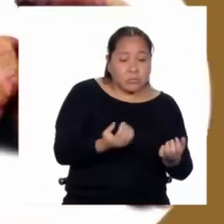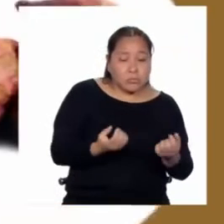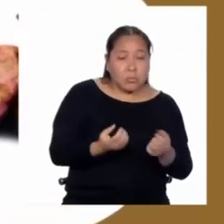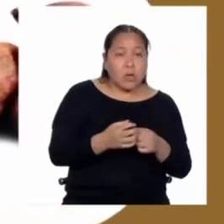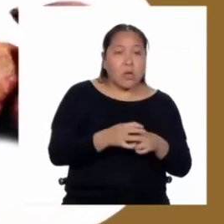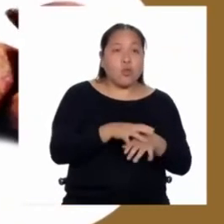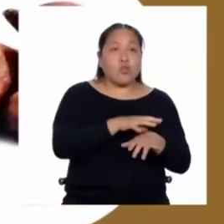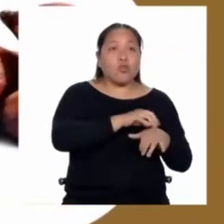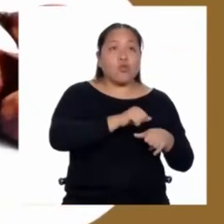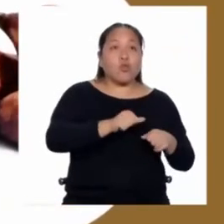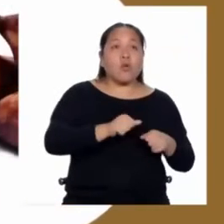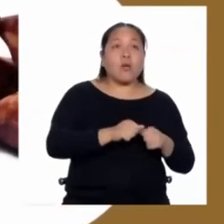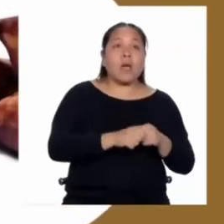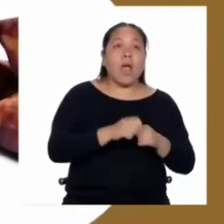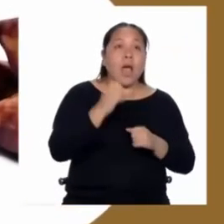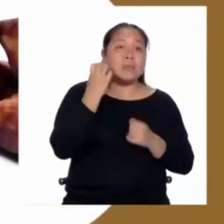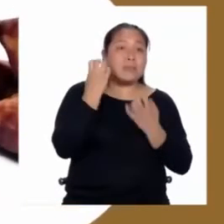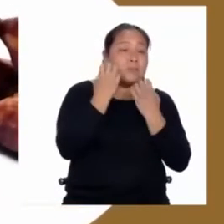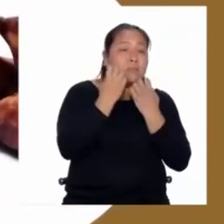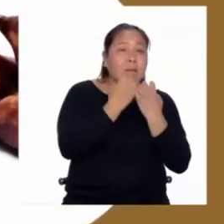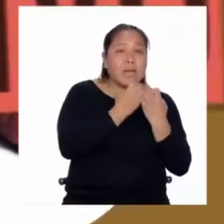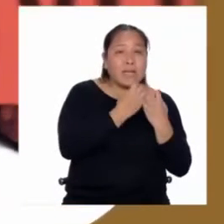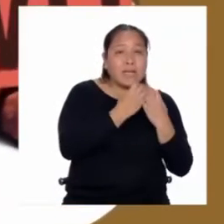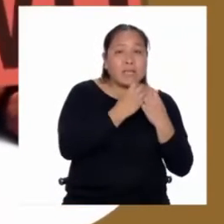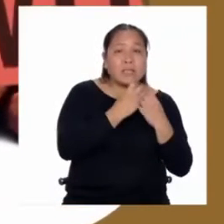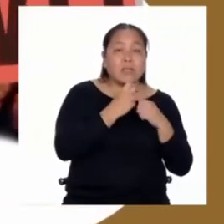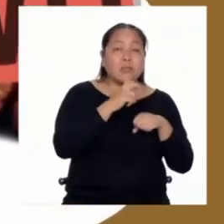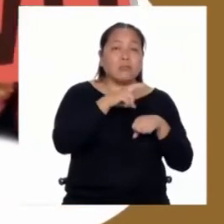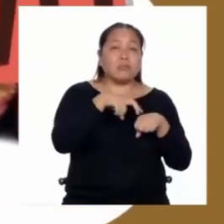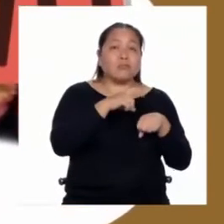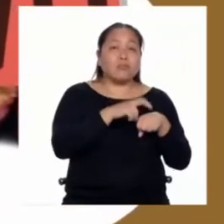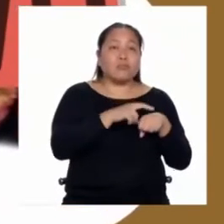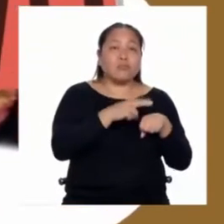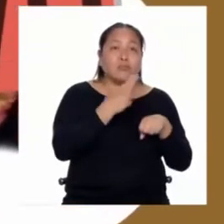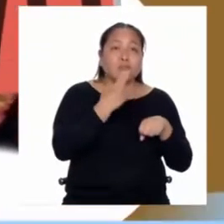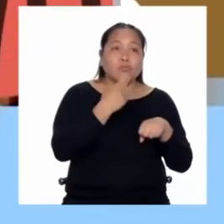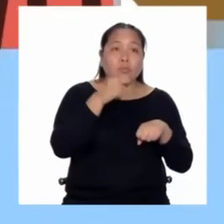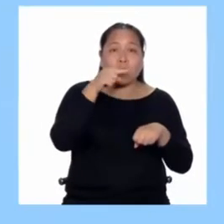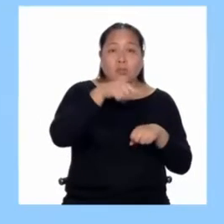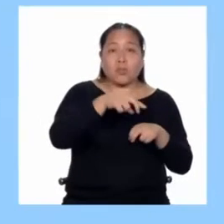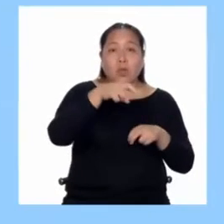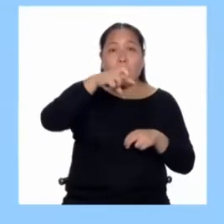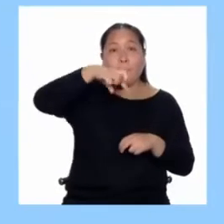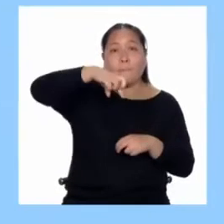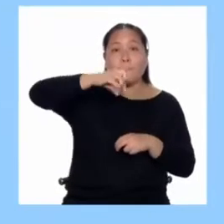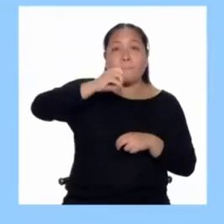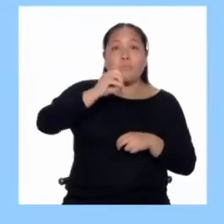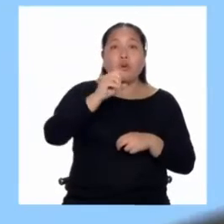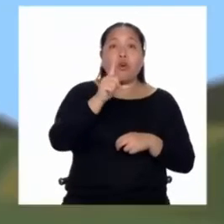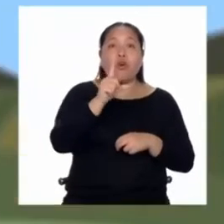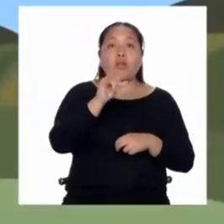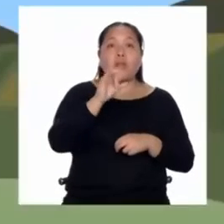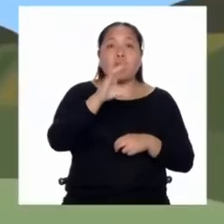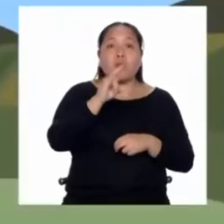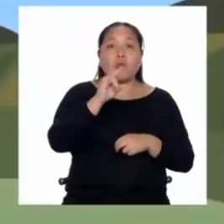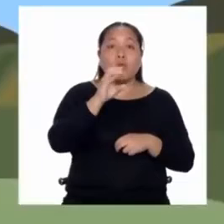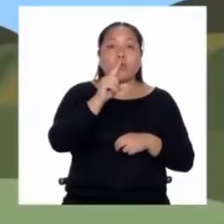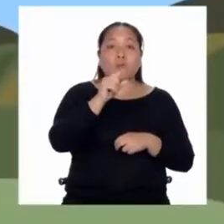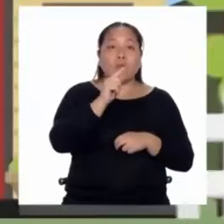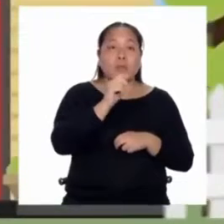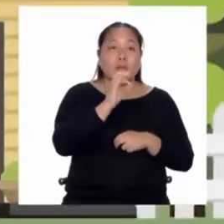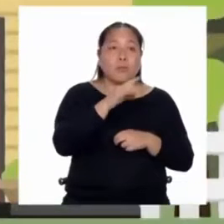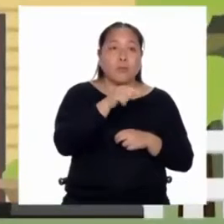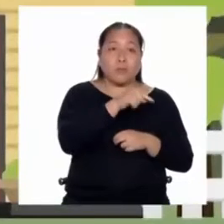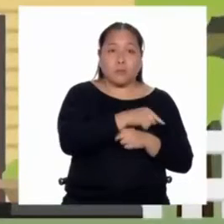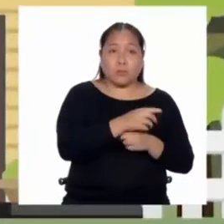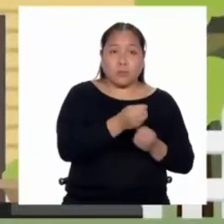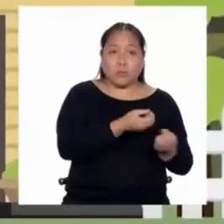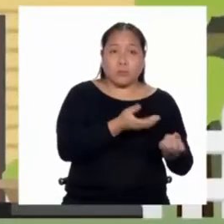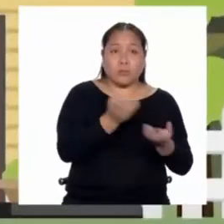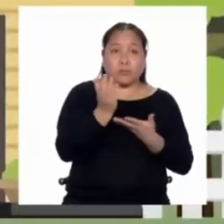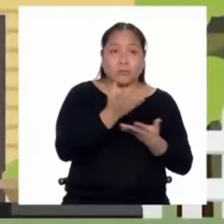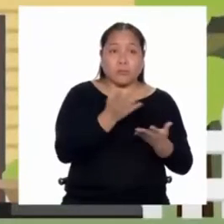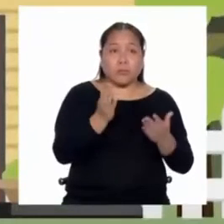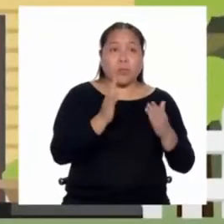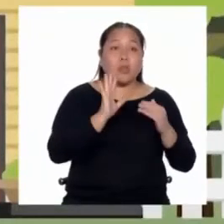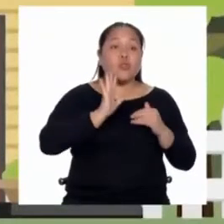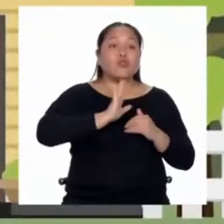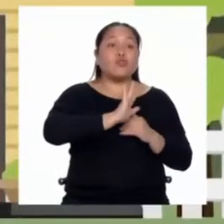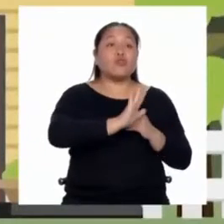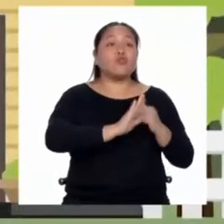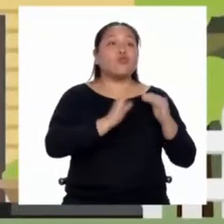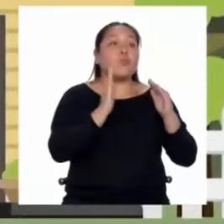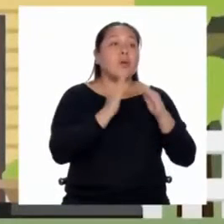maíz, camote y a esto se le conoce como policultivo. Además, lo que Helga podría producir sería